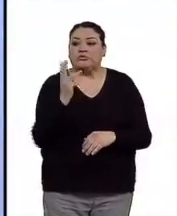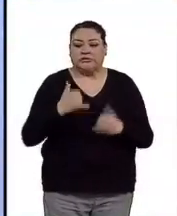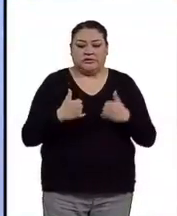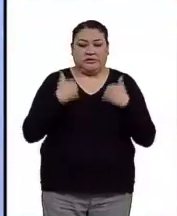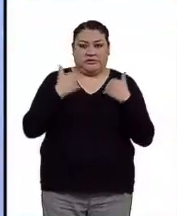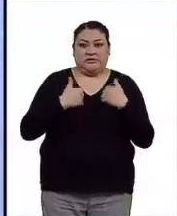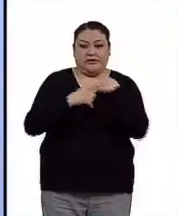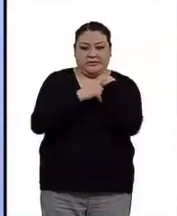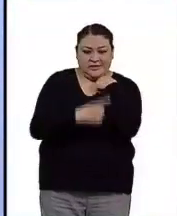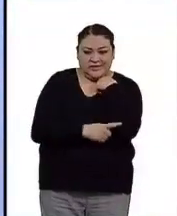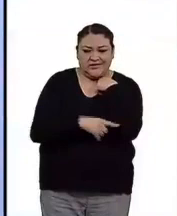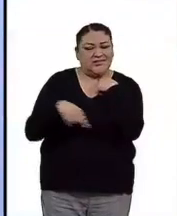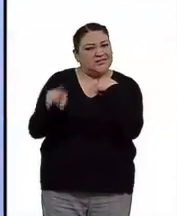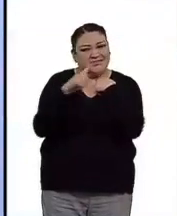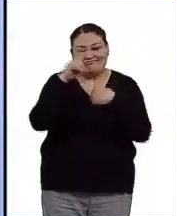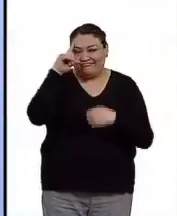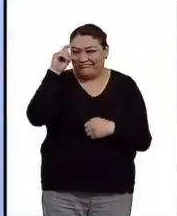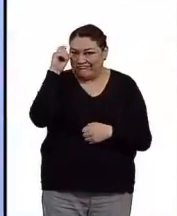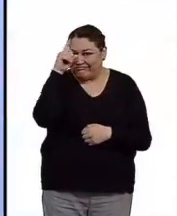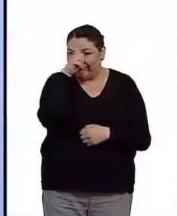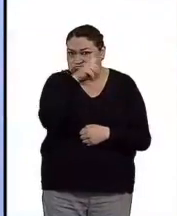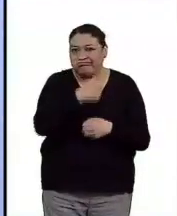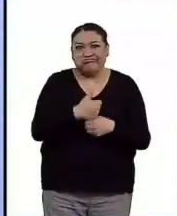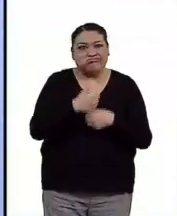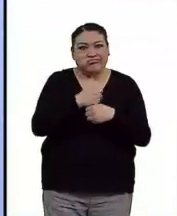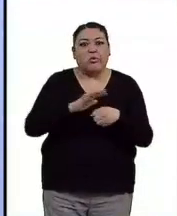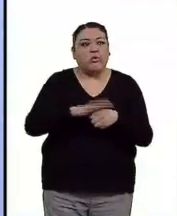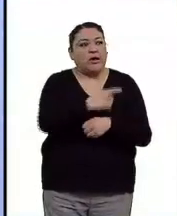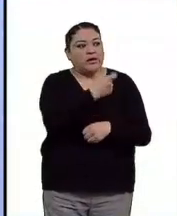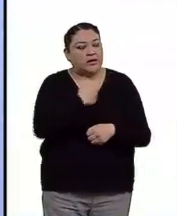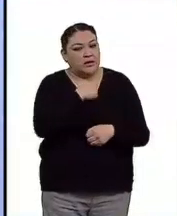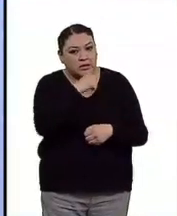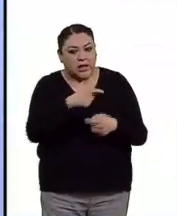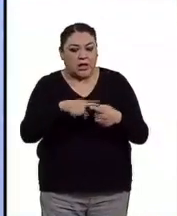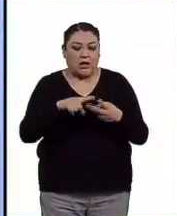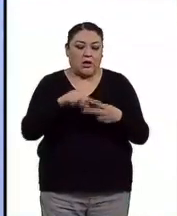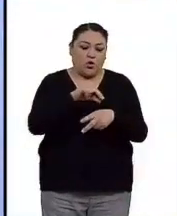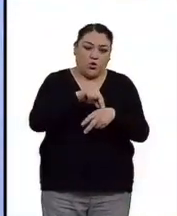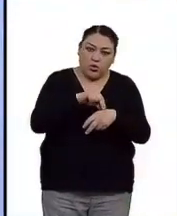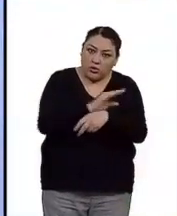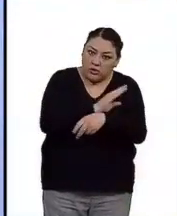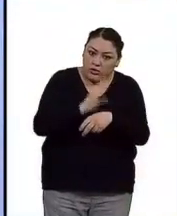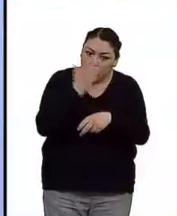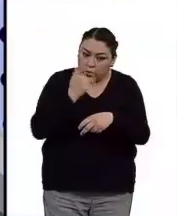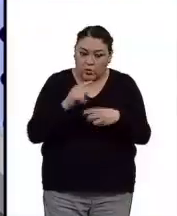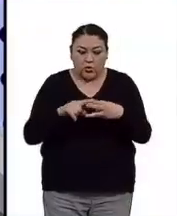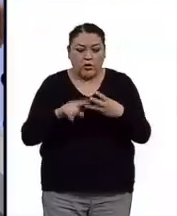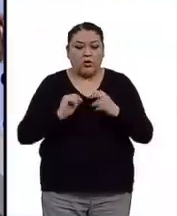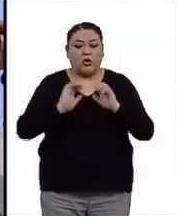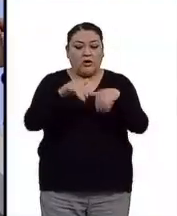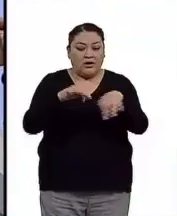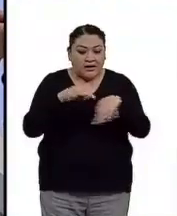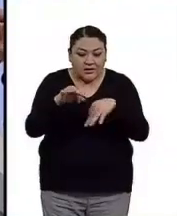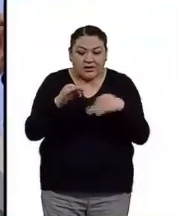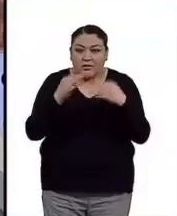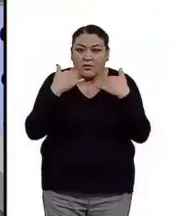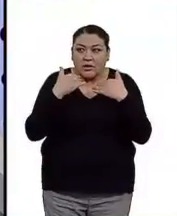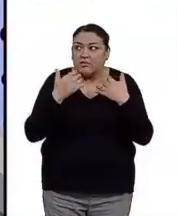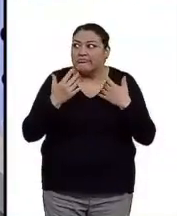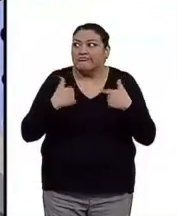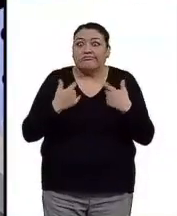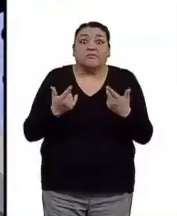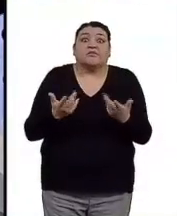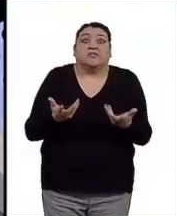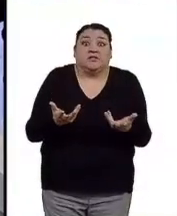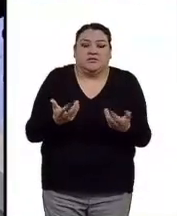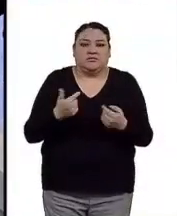estas circunstancias es muy complicada, porque entonces no tienes ingreso, no tienes seguridad social, no tienes posibilidad de conseguir trabajo. La pregunta es, ¿qué haces? Entonces,